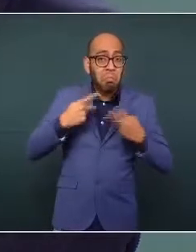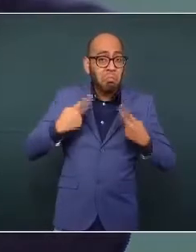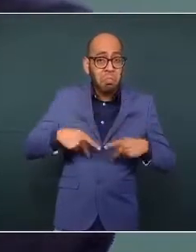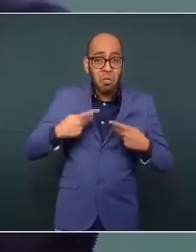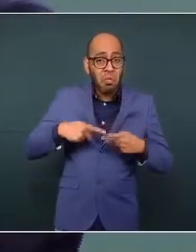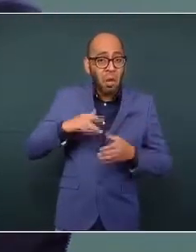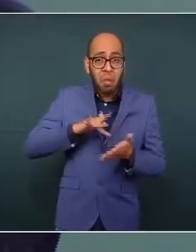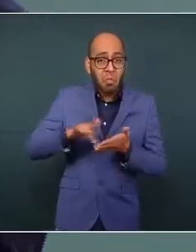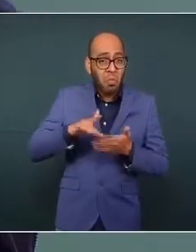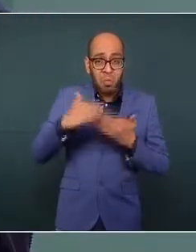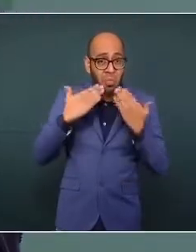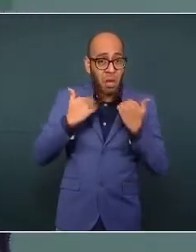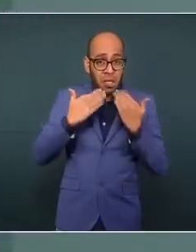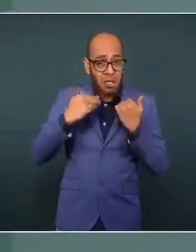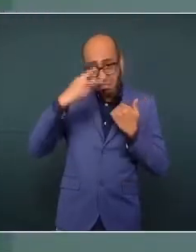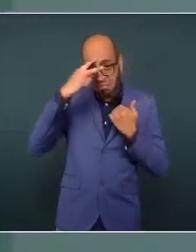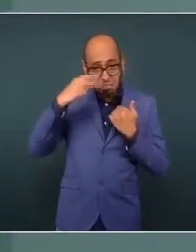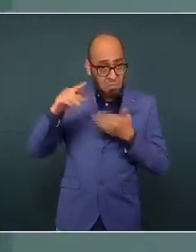se tiene que ir,